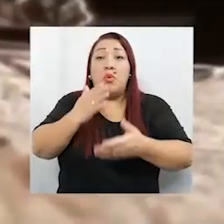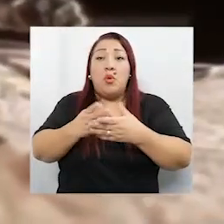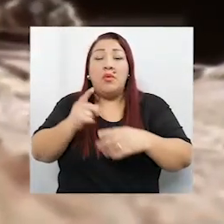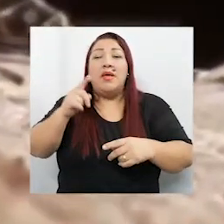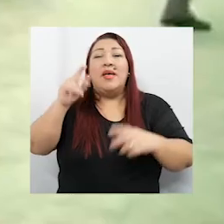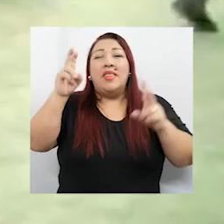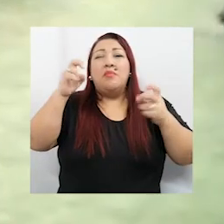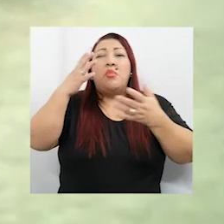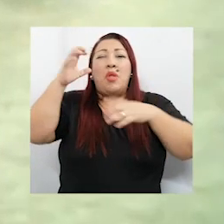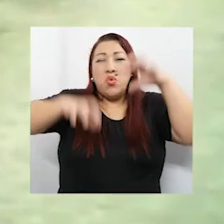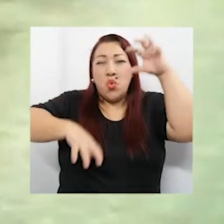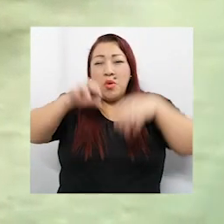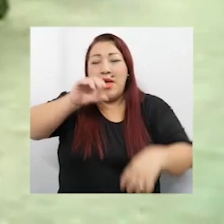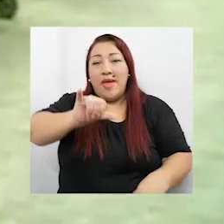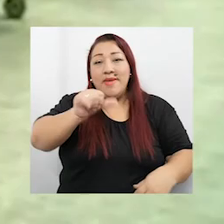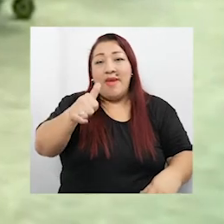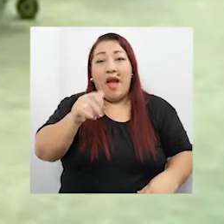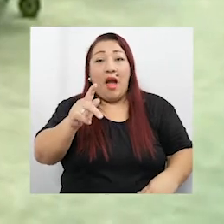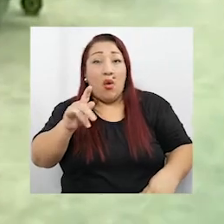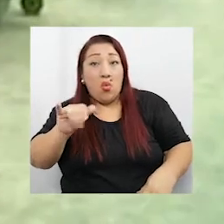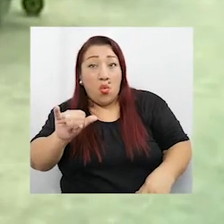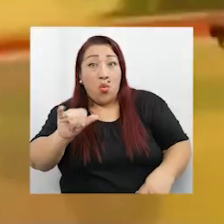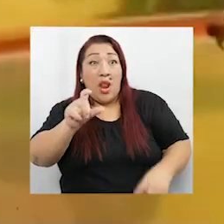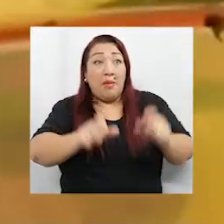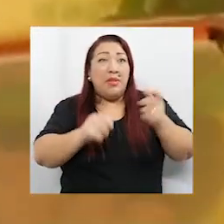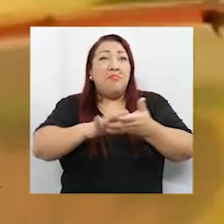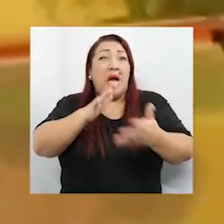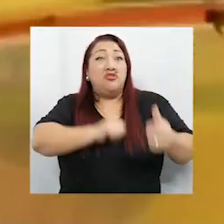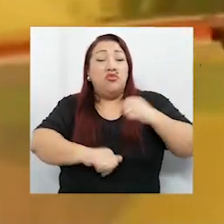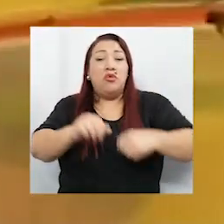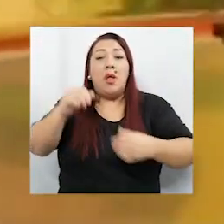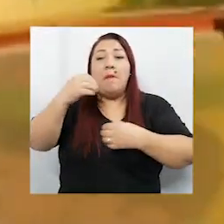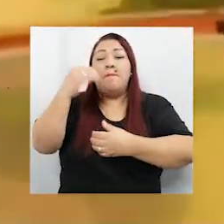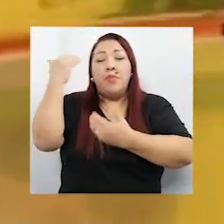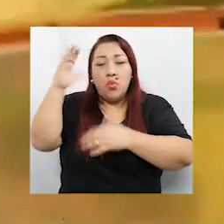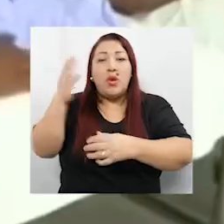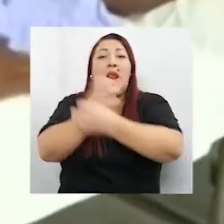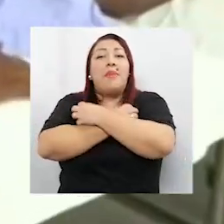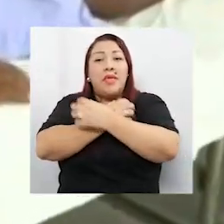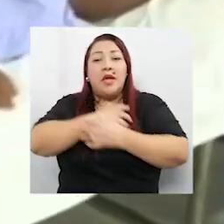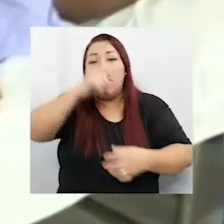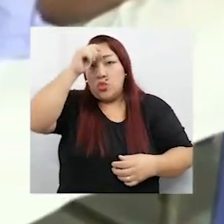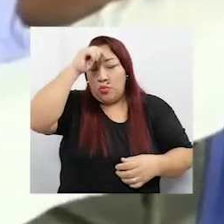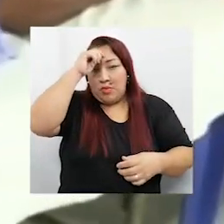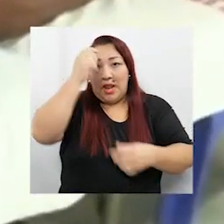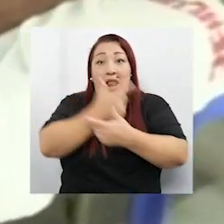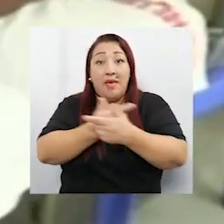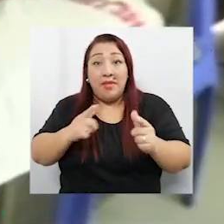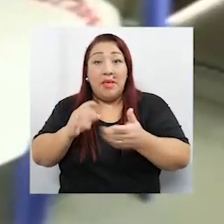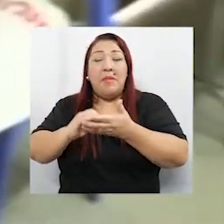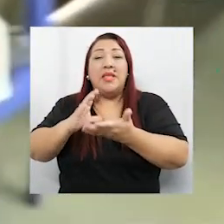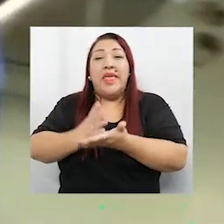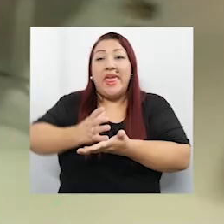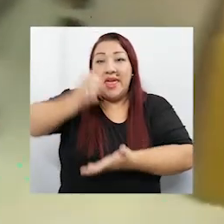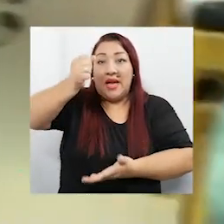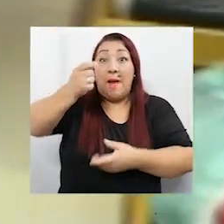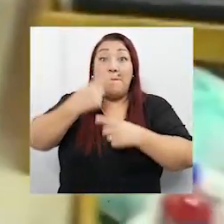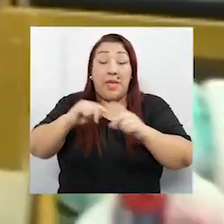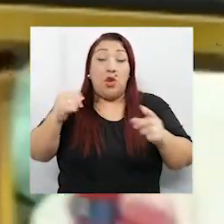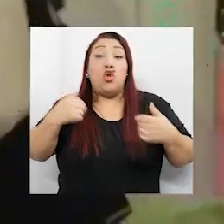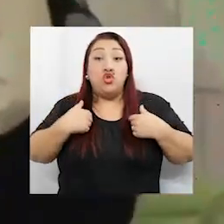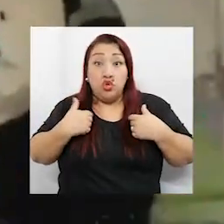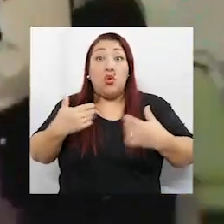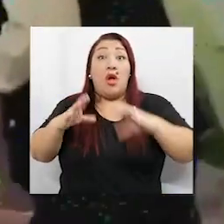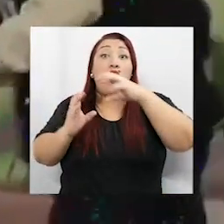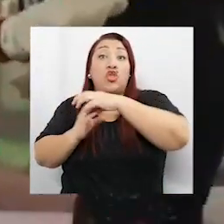como consecuencia del ciclón Yaku, donde las regiones más perjudicadas son Piura, Lambayeque, Tumbes, La Libertad e Ica.